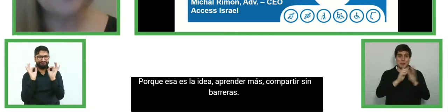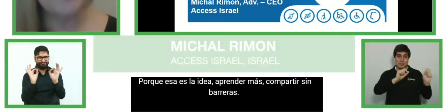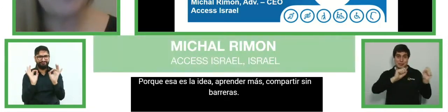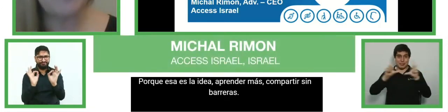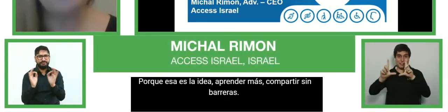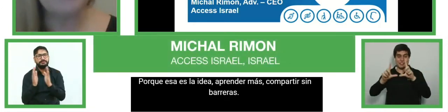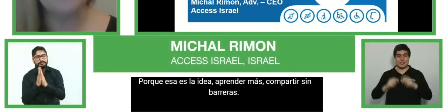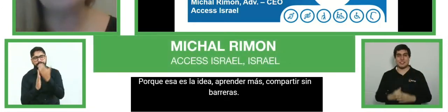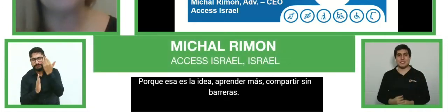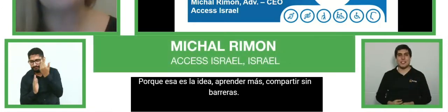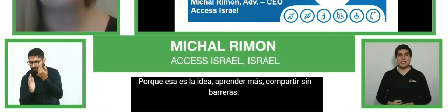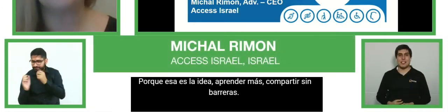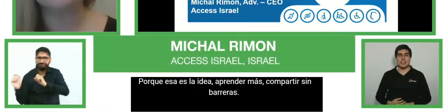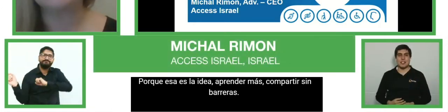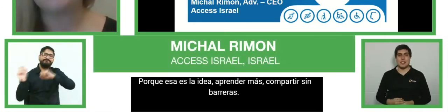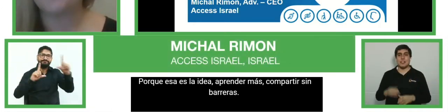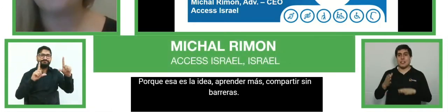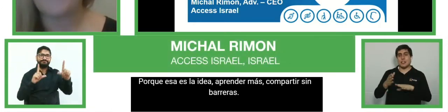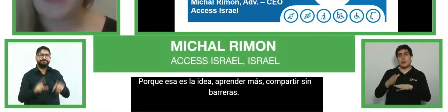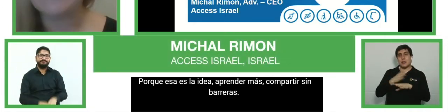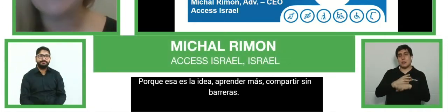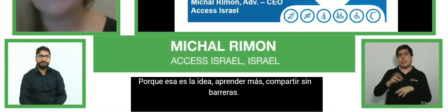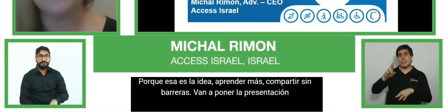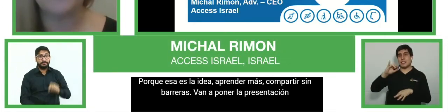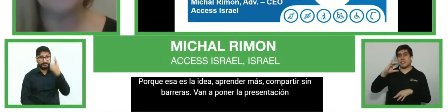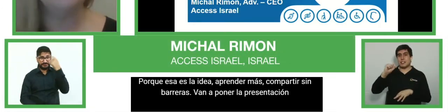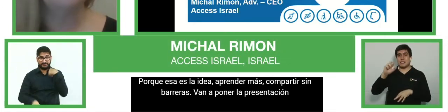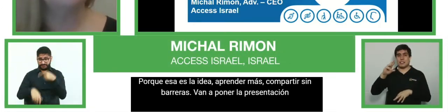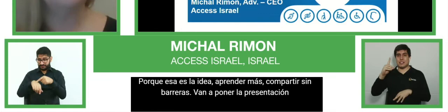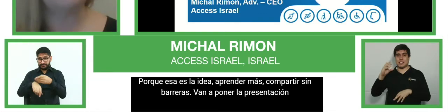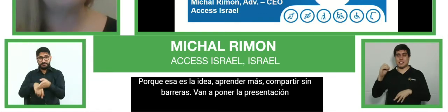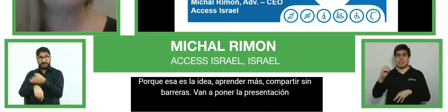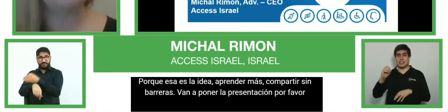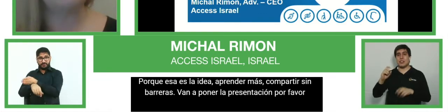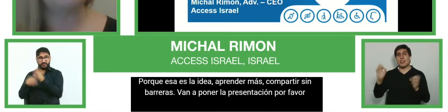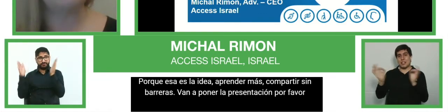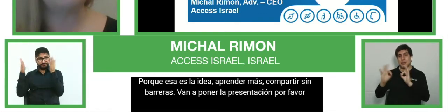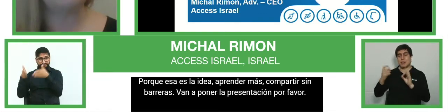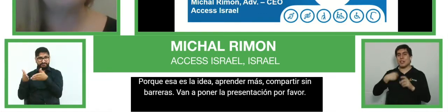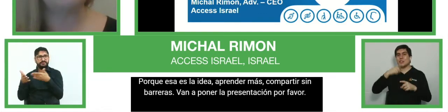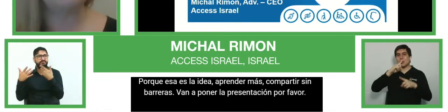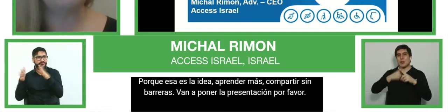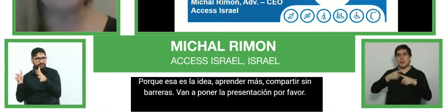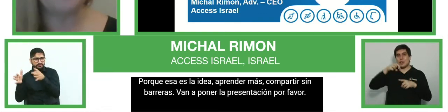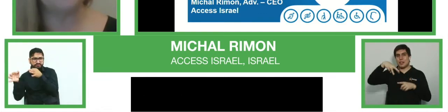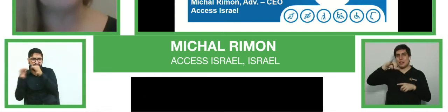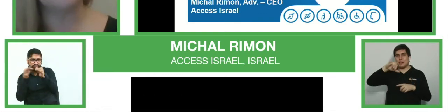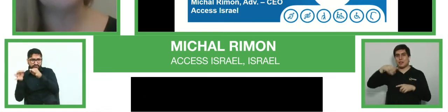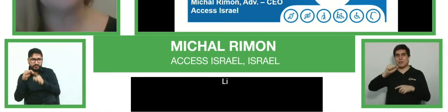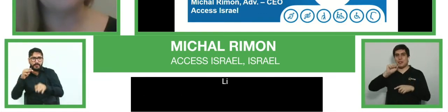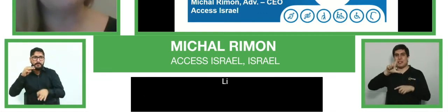Entonces, como Ricardo me presentó, soy Michal Rimón, lidero la